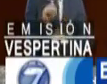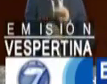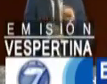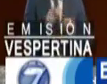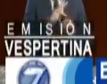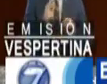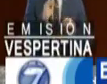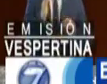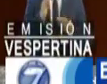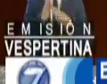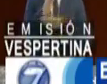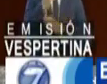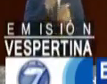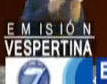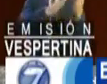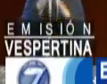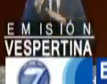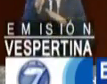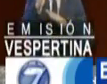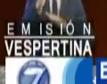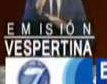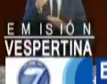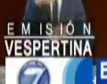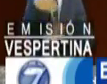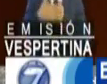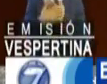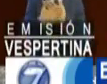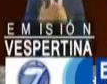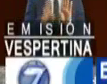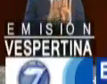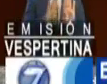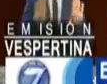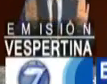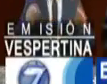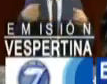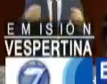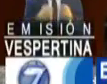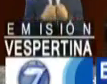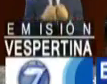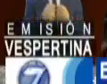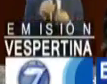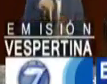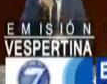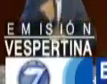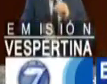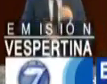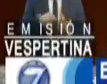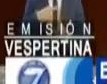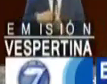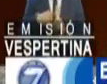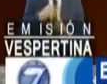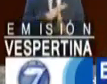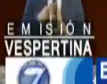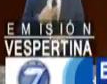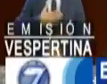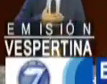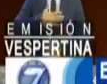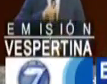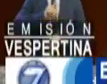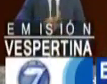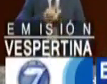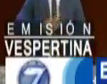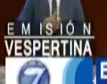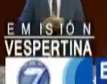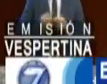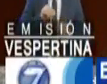en la zona fronteriza un auténtico muro de prosperidad, mismo que abarque del lado de Guatemala a los